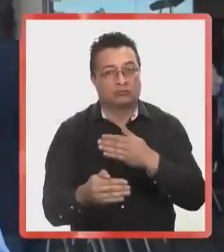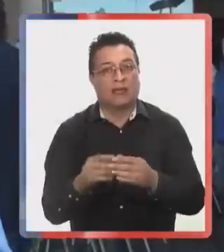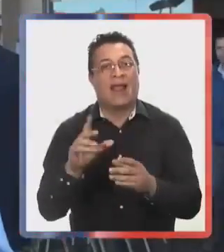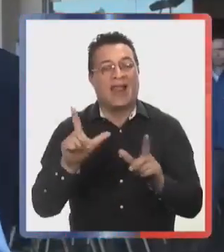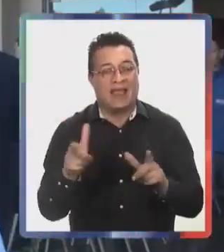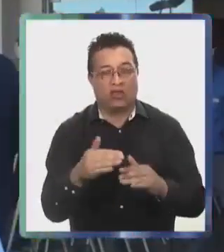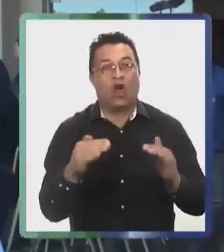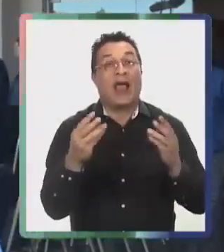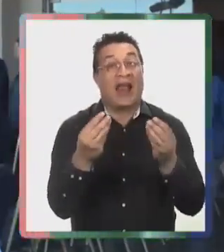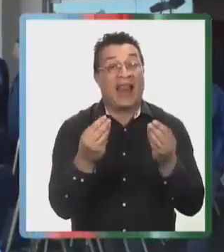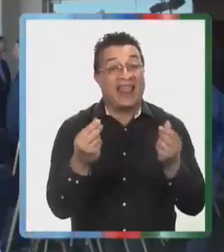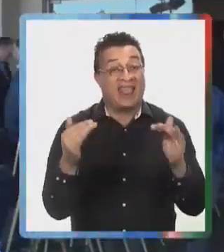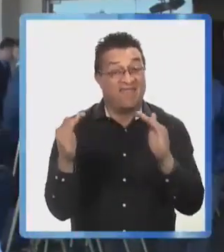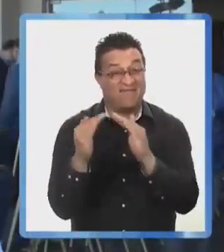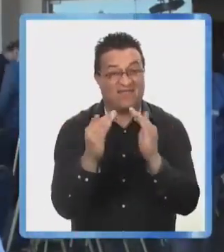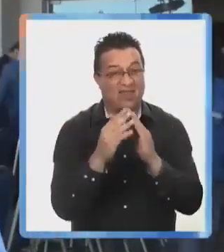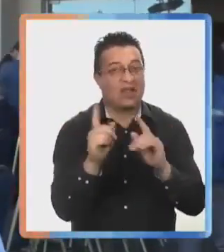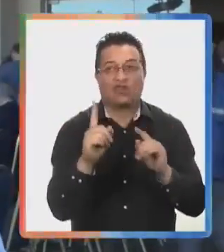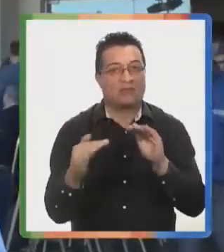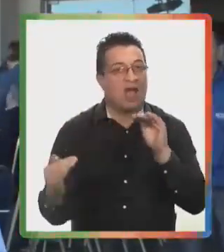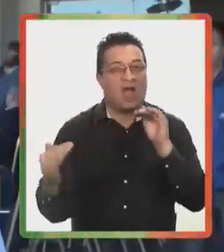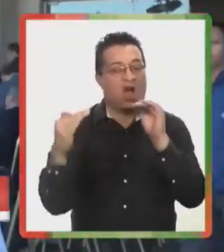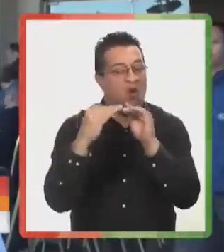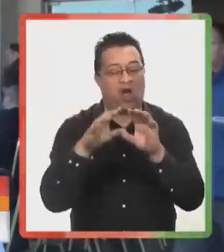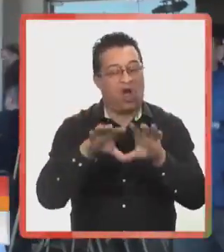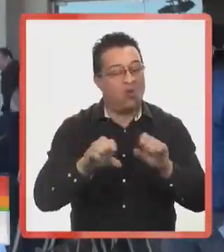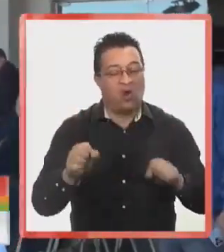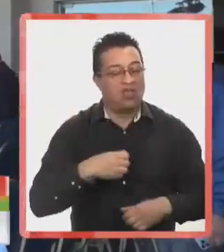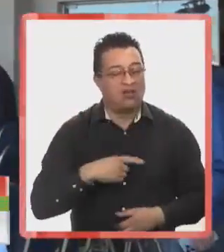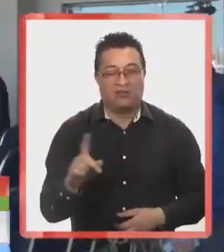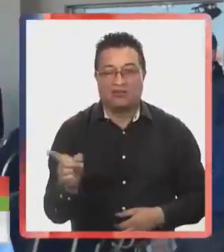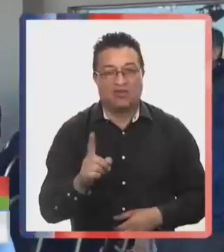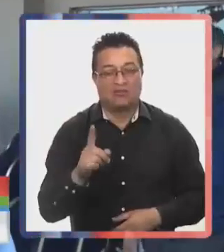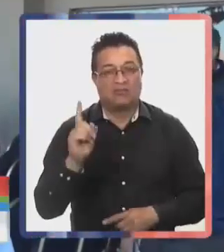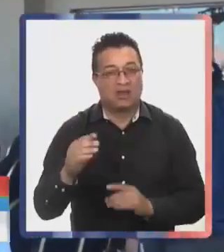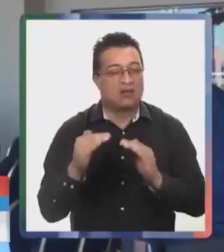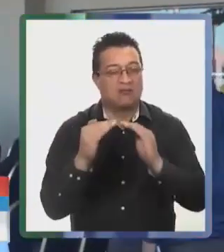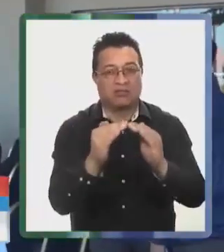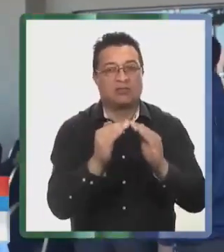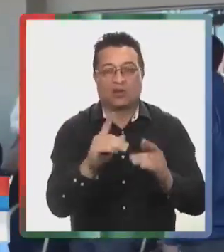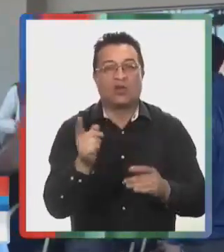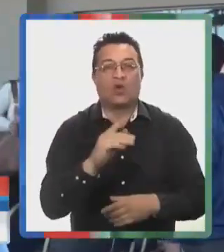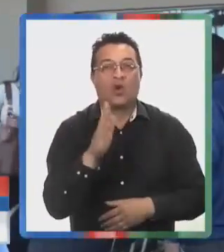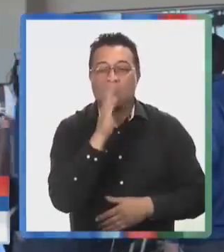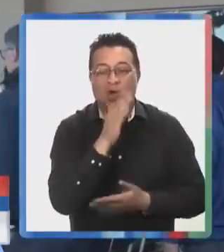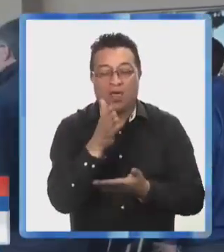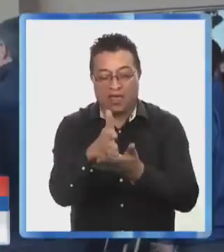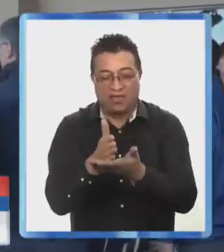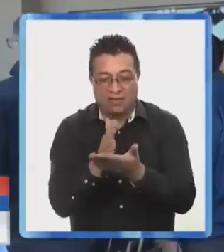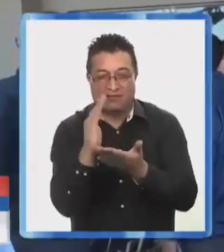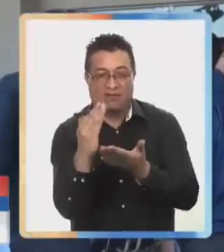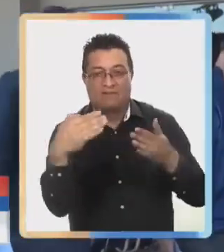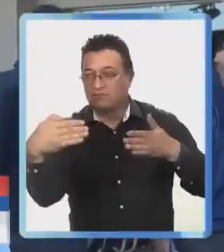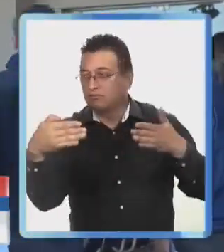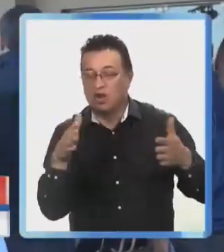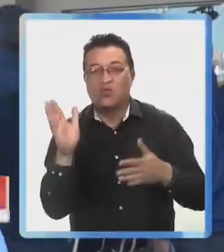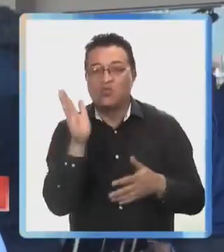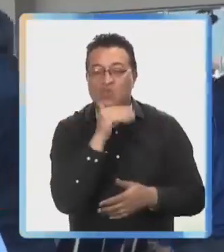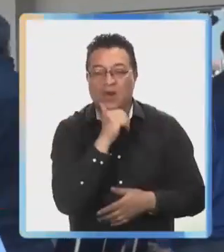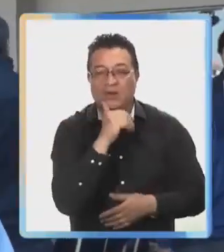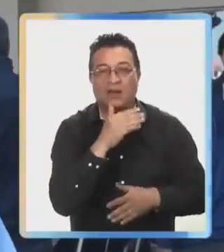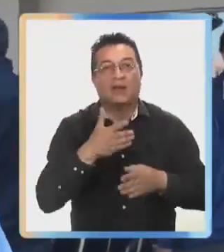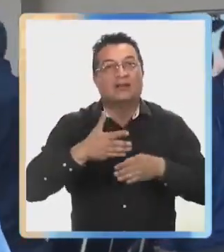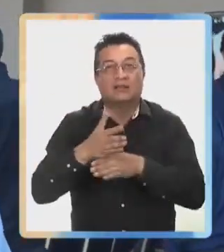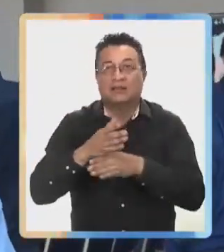lento, la calidad de las viviendas, no estamos de acuerdo con la calidad de las viviendas que se están instalando porque ni siquiera tienen divisiones.